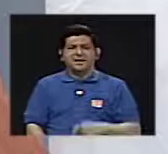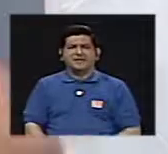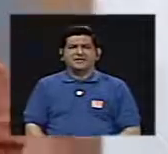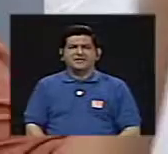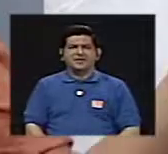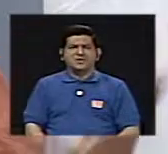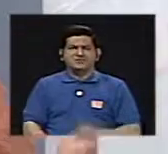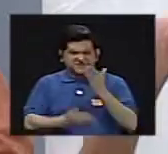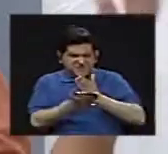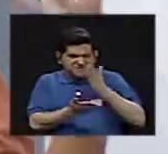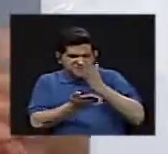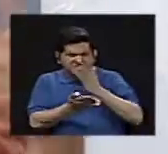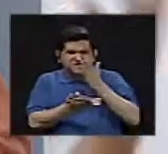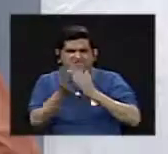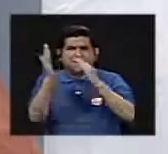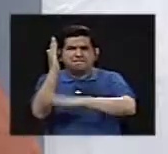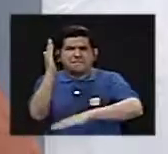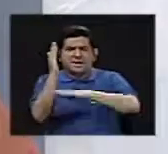picar las, claro, leñas,